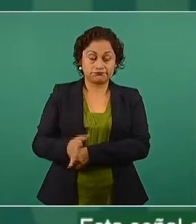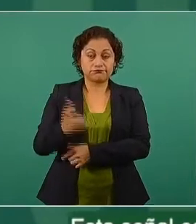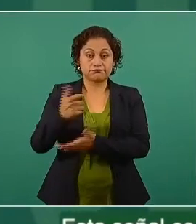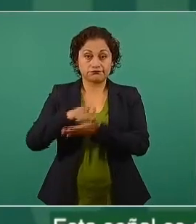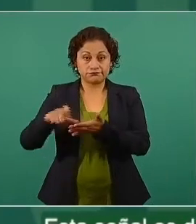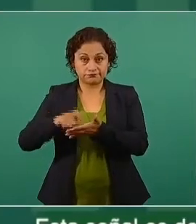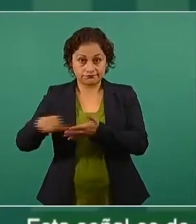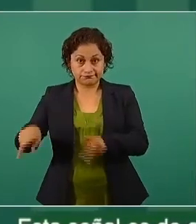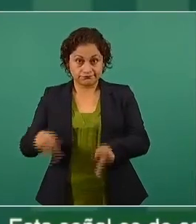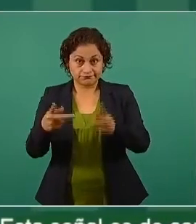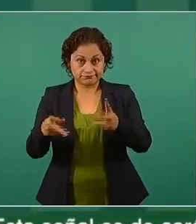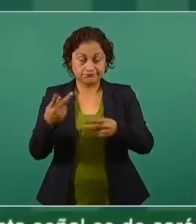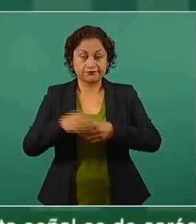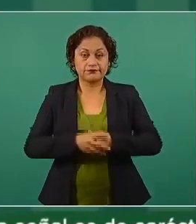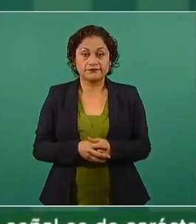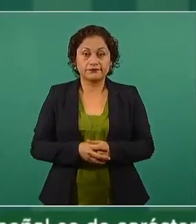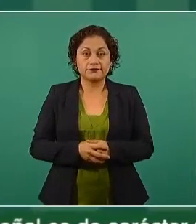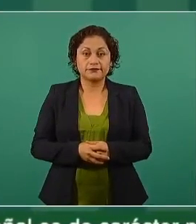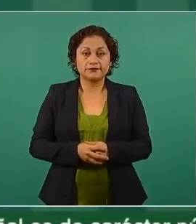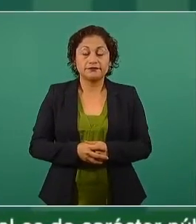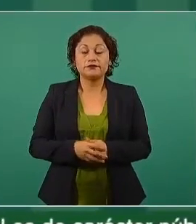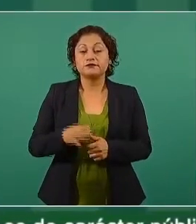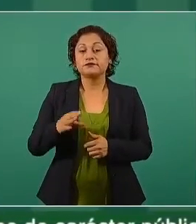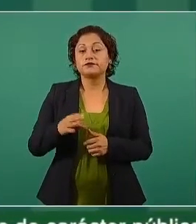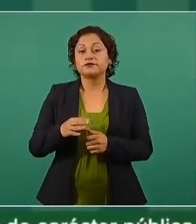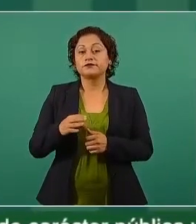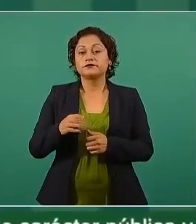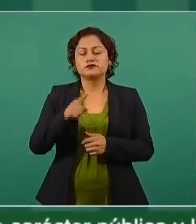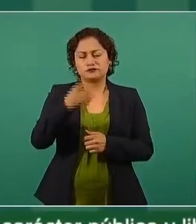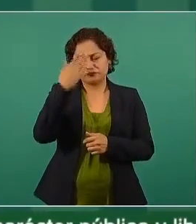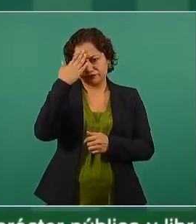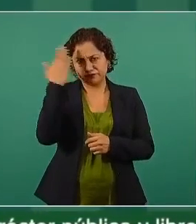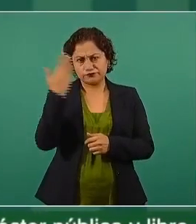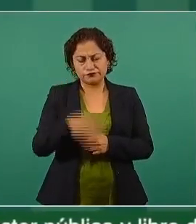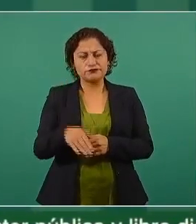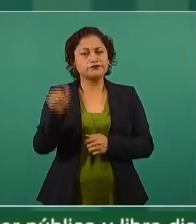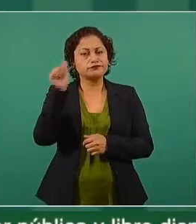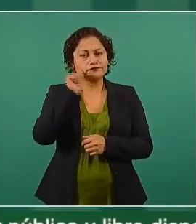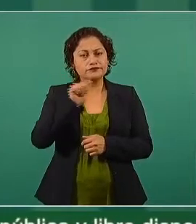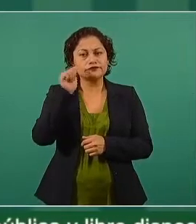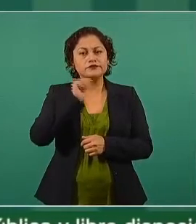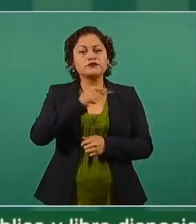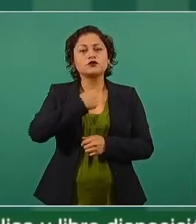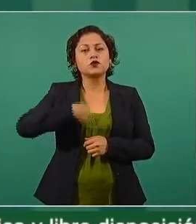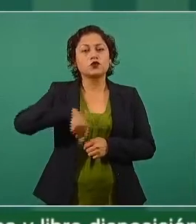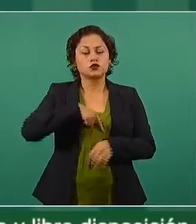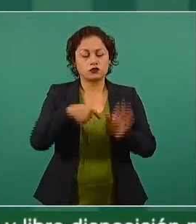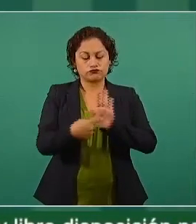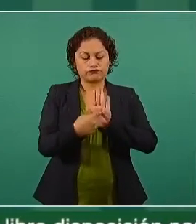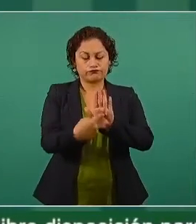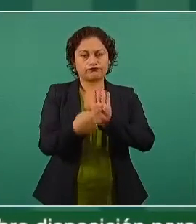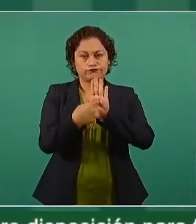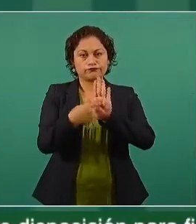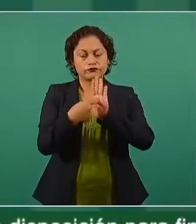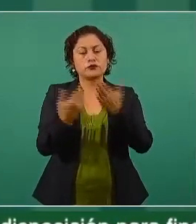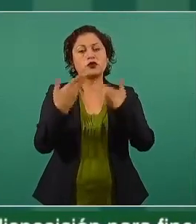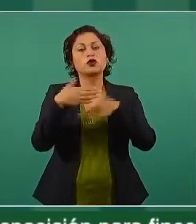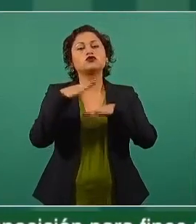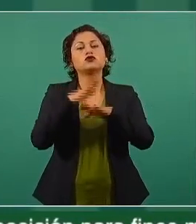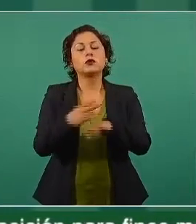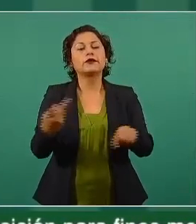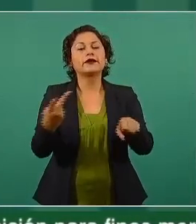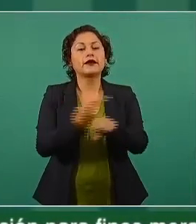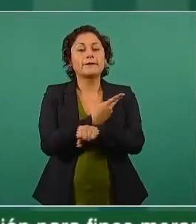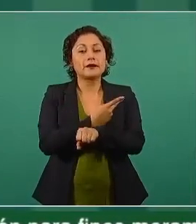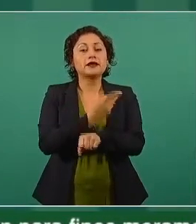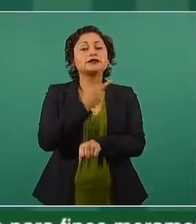semana dando a conocer el comportamiento de los precios de los